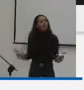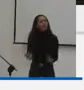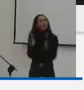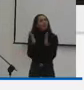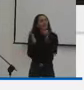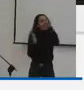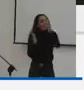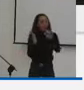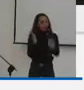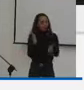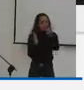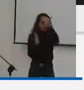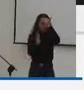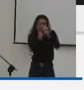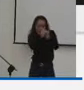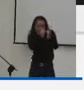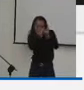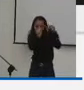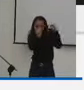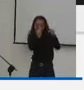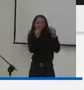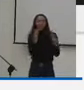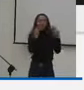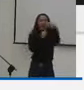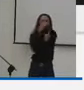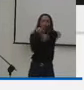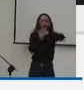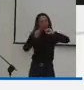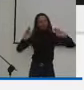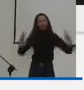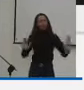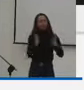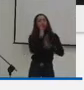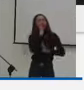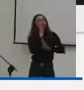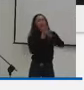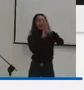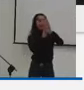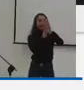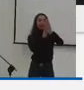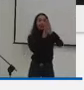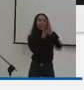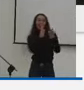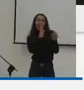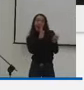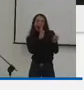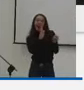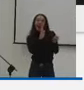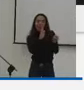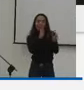que el deporte tiene, el desarrollo social del país. Y por eso bienvenida esta propuesta de adaptación a la ley, de